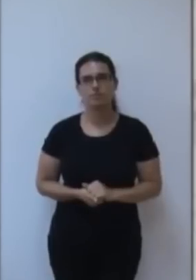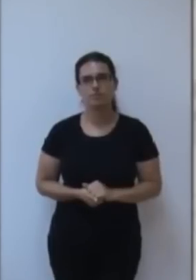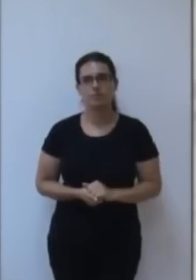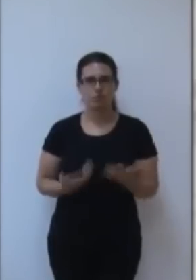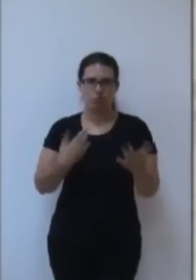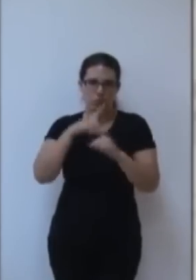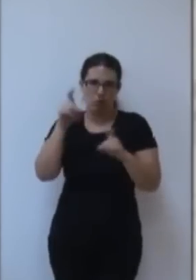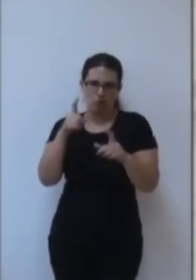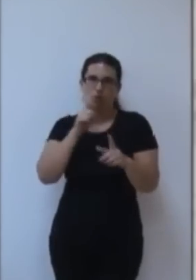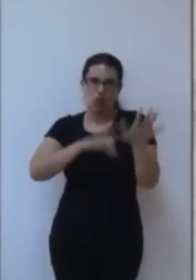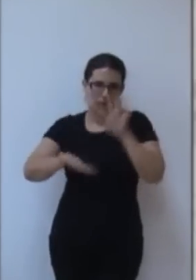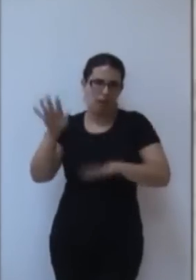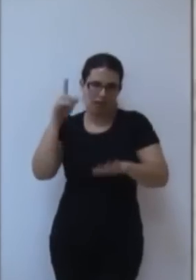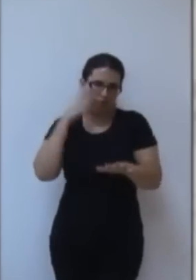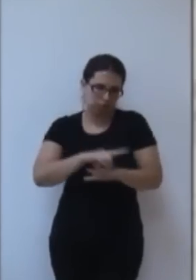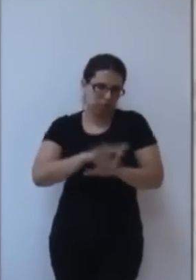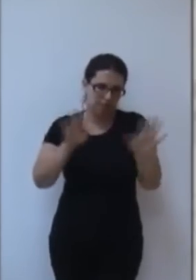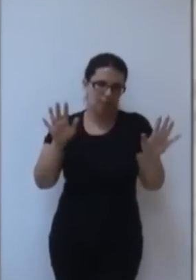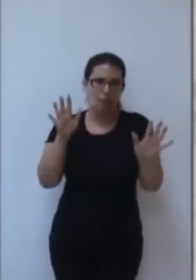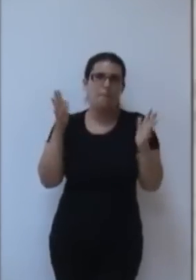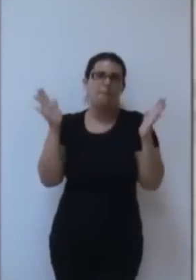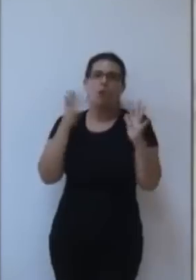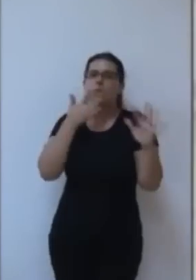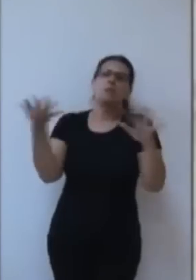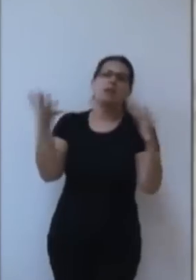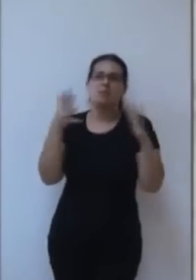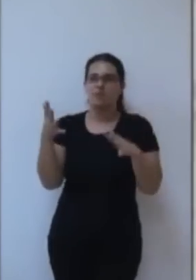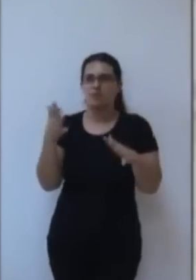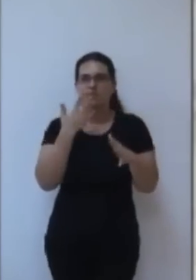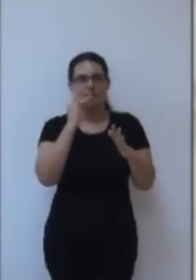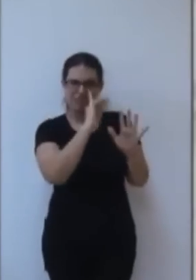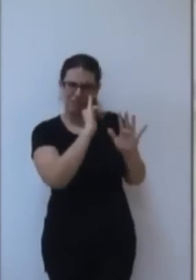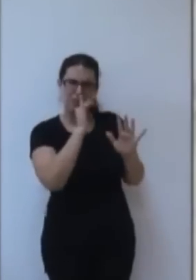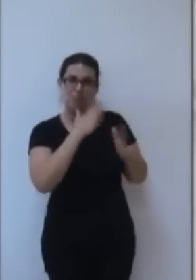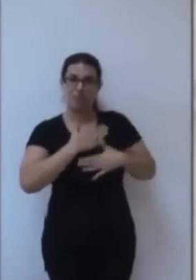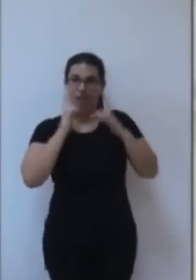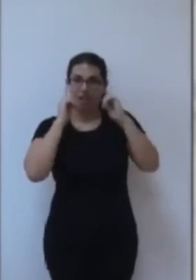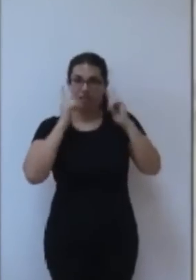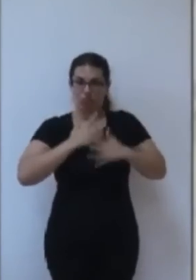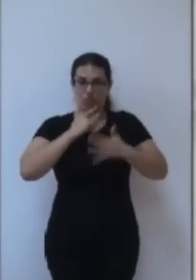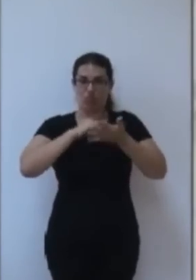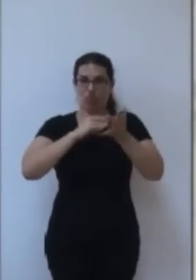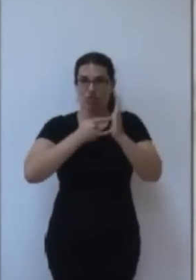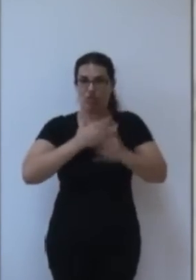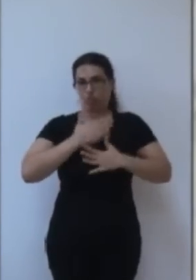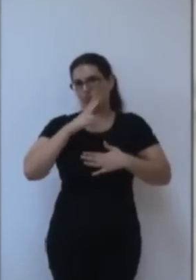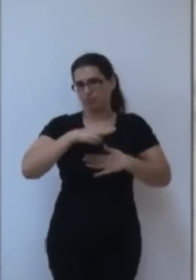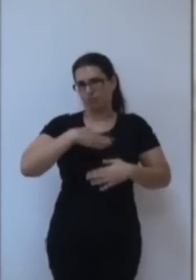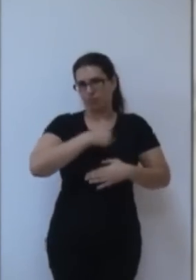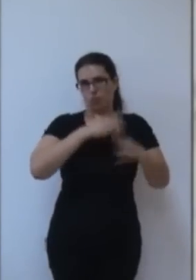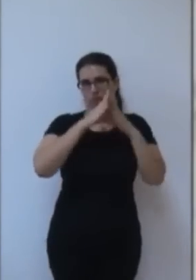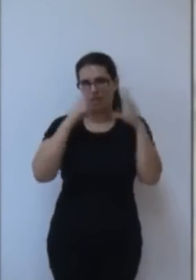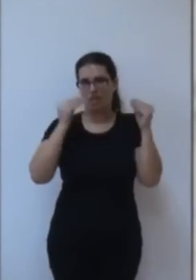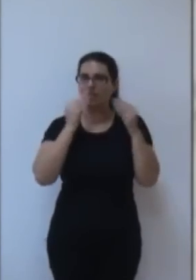muy compleja. Sí, muy complicada. Yo te comentaba antes, por ejemplo, en mi caso, que dependemos, los proyectos que tenemos como universidad